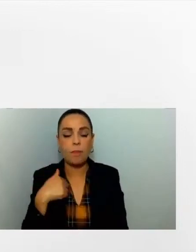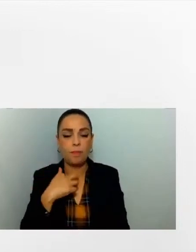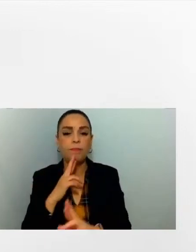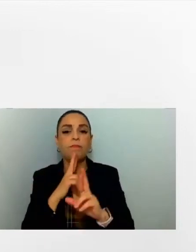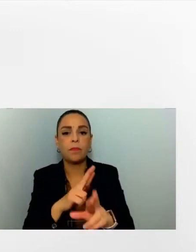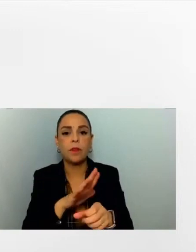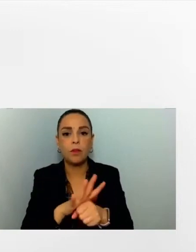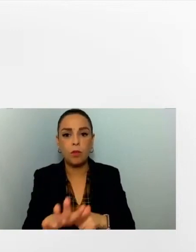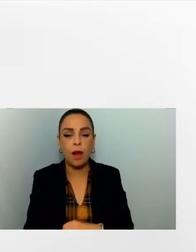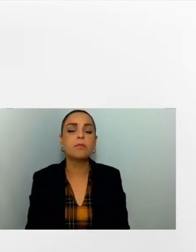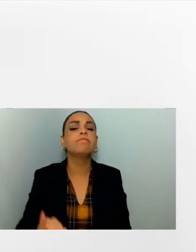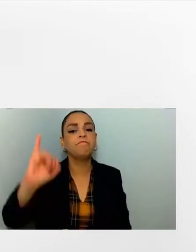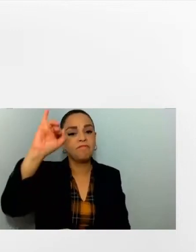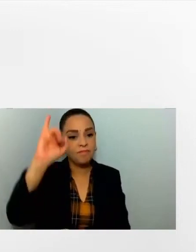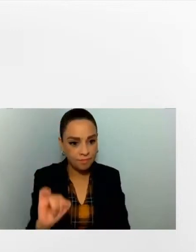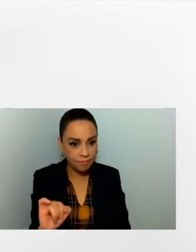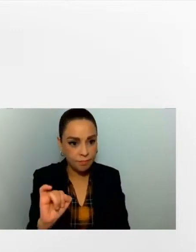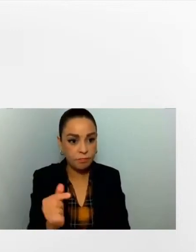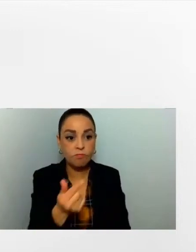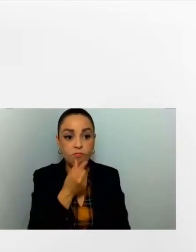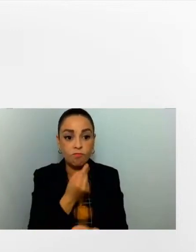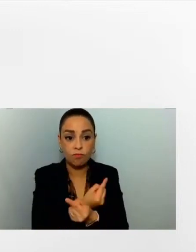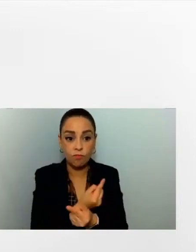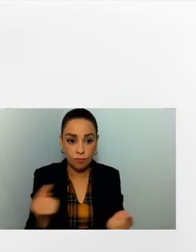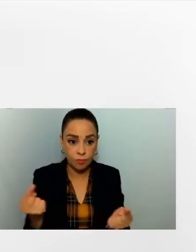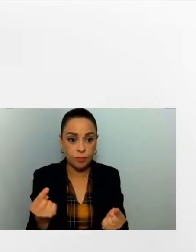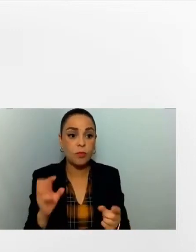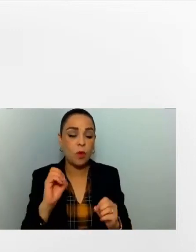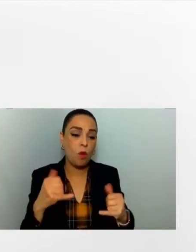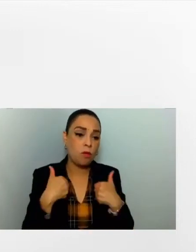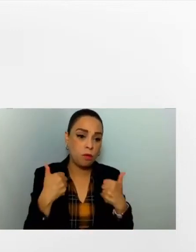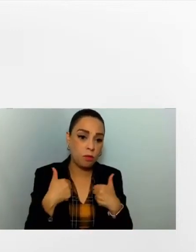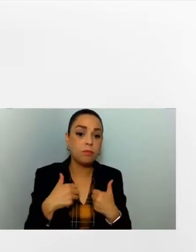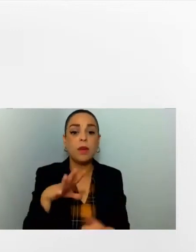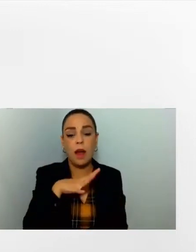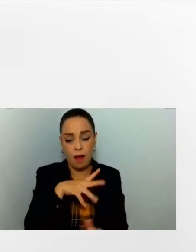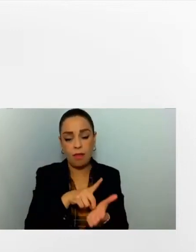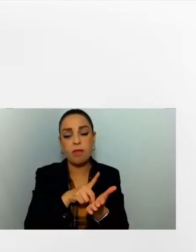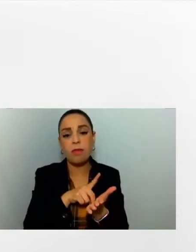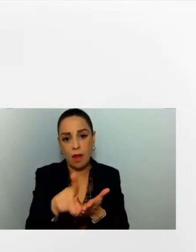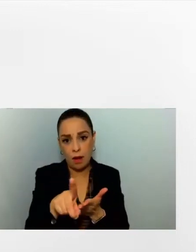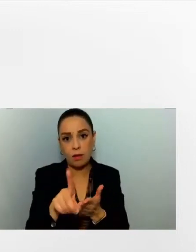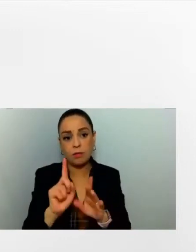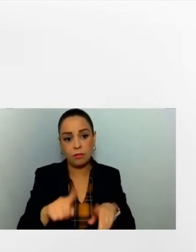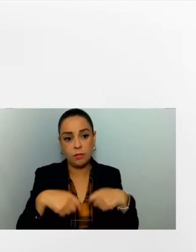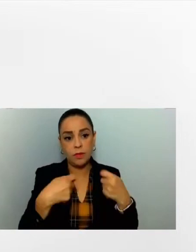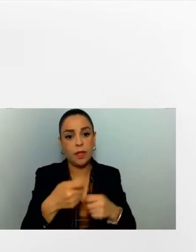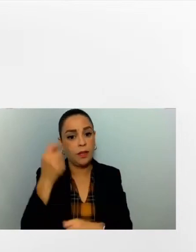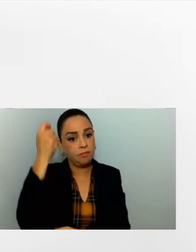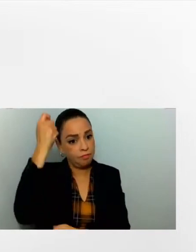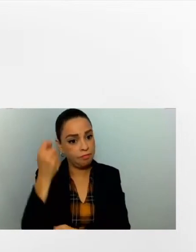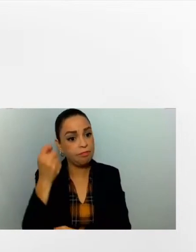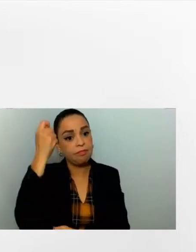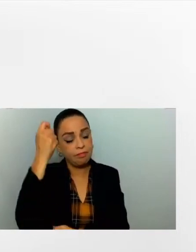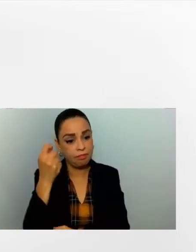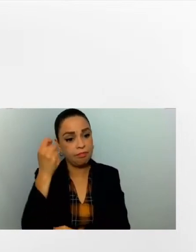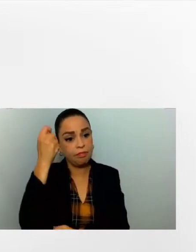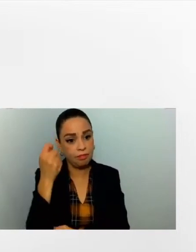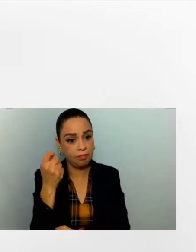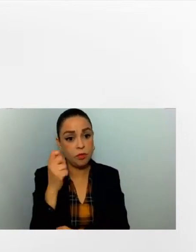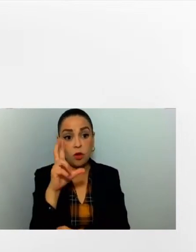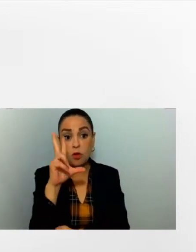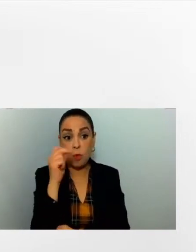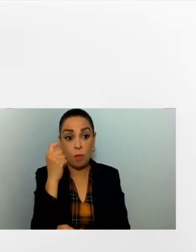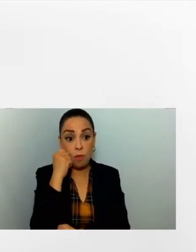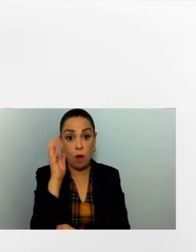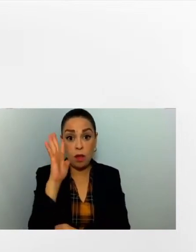sería sí, la niña, niño o adolescente tiene derecho a los alimentos, incluso cuando es ya una persona mayor de